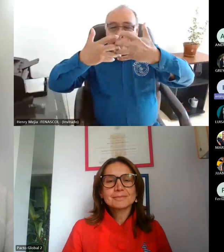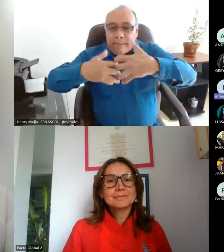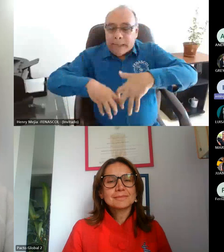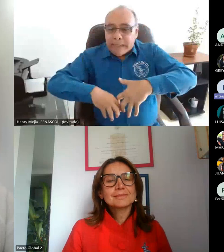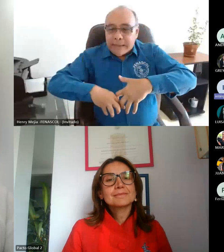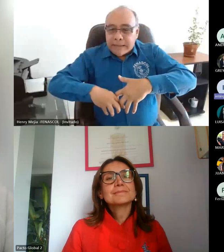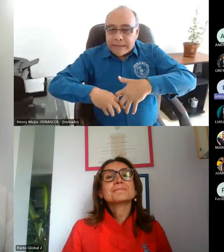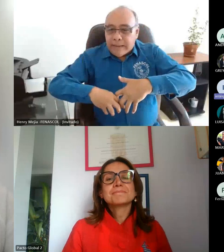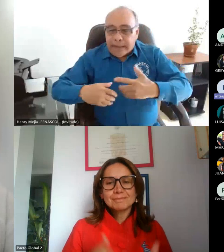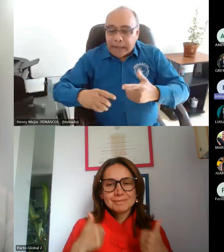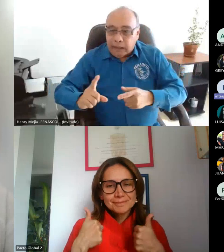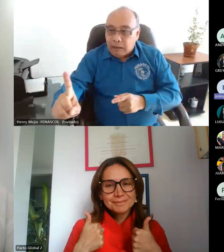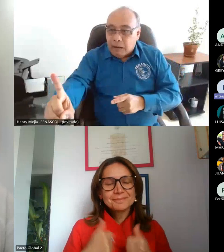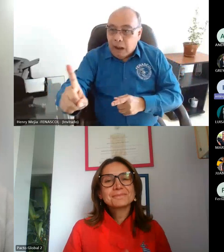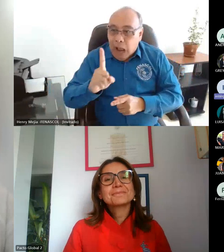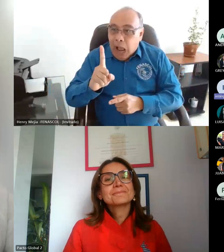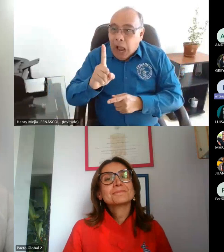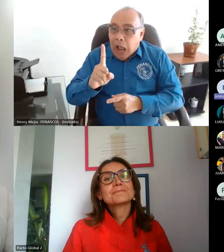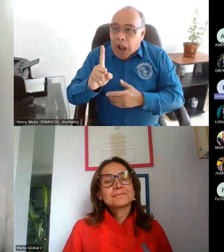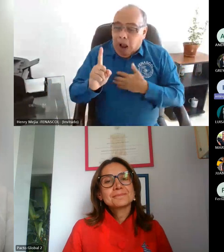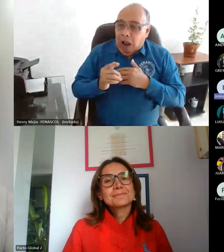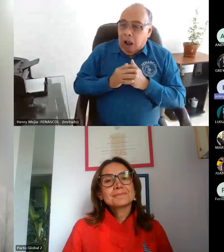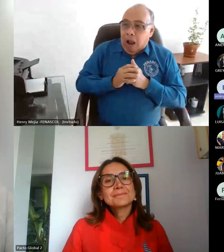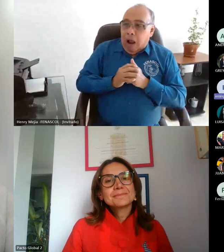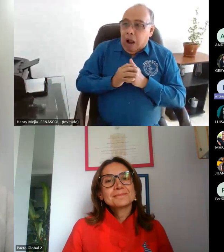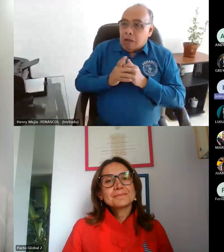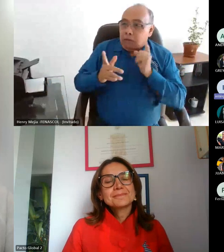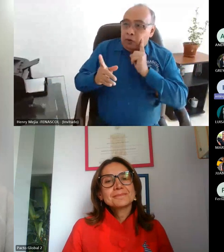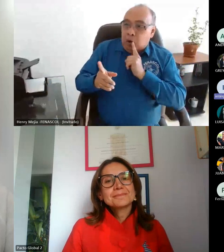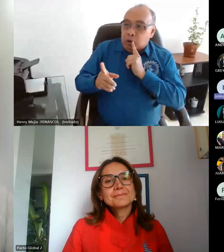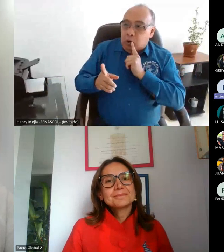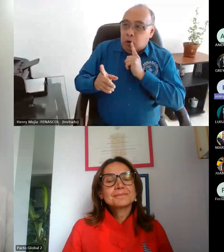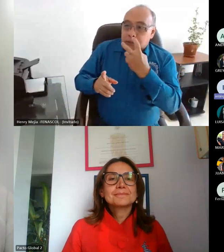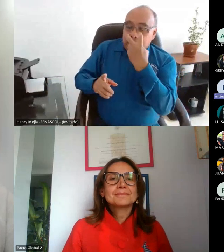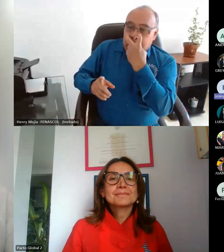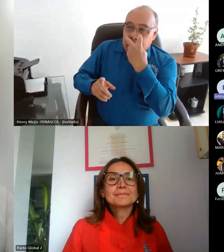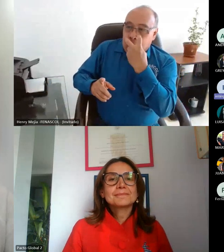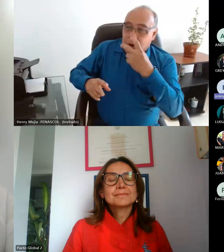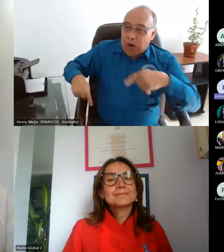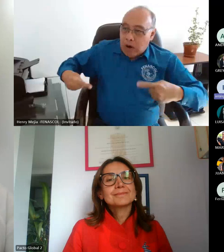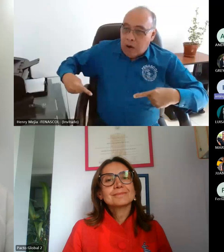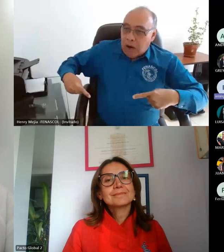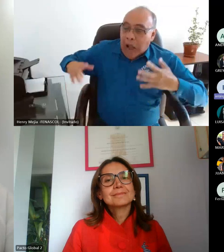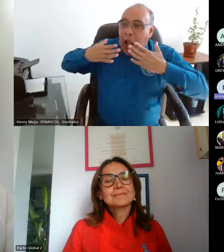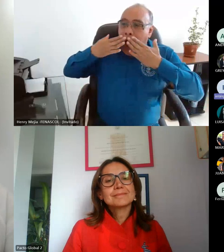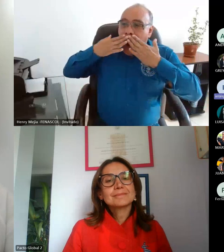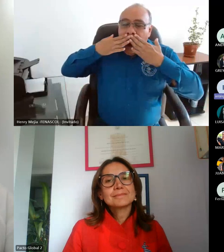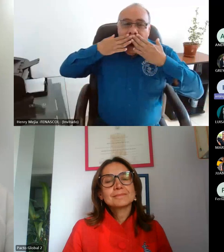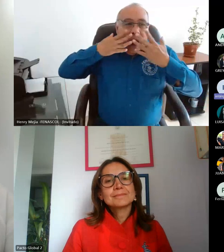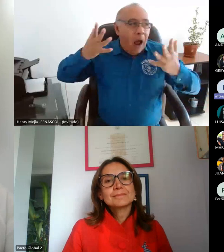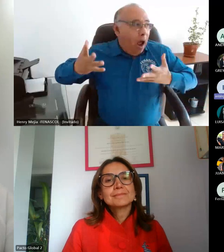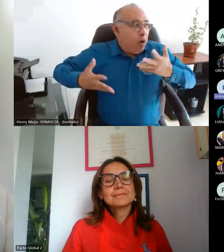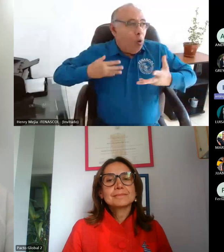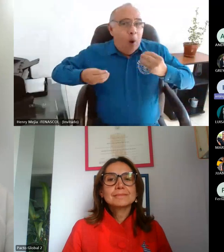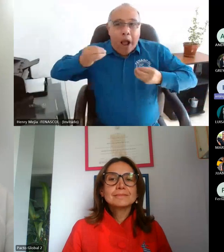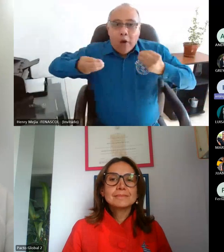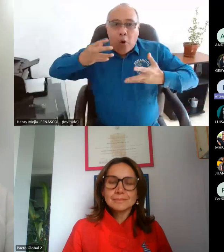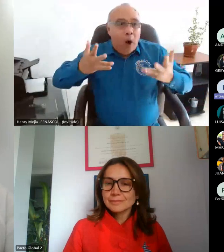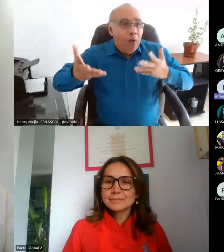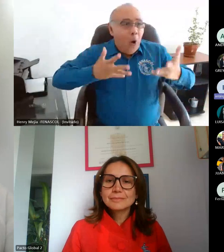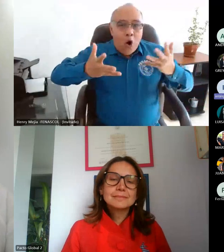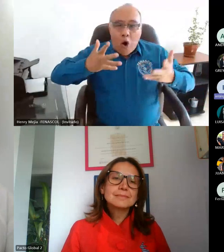la discapacidad sí las empresas tienen en ese primer contacto con eh su interesado y